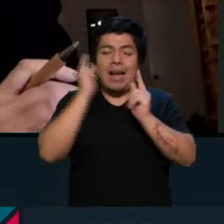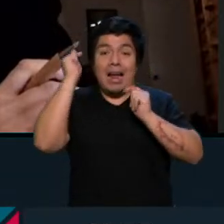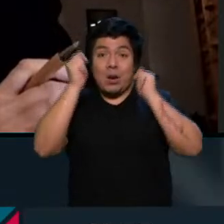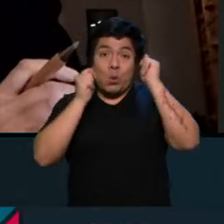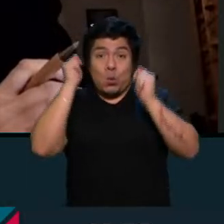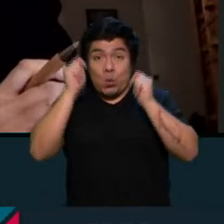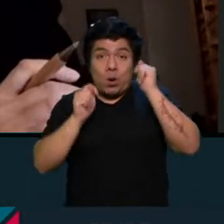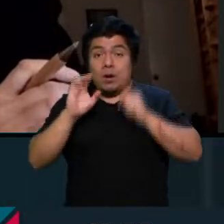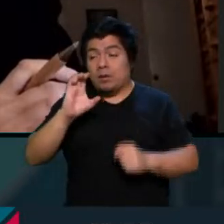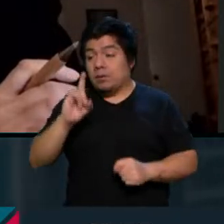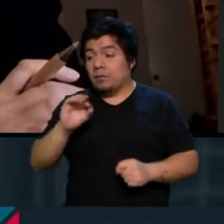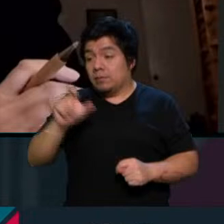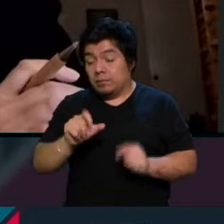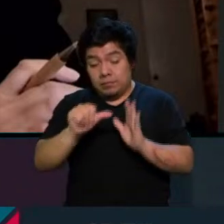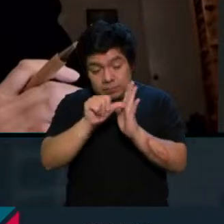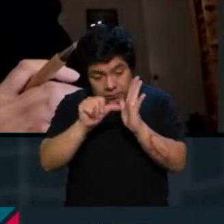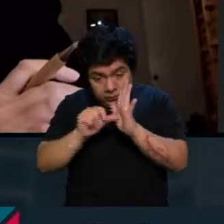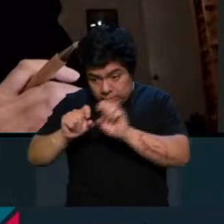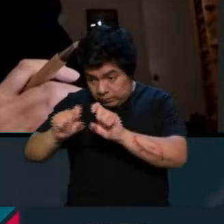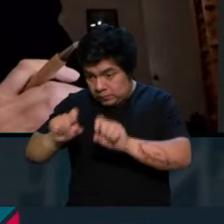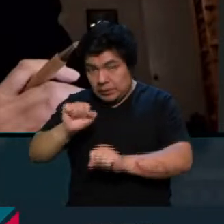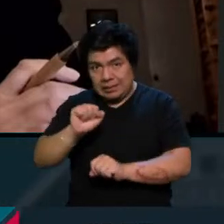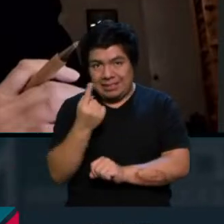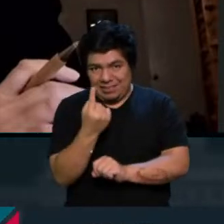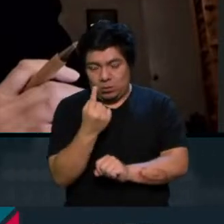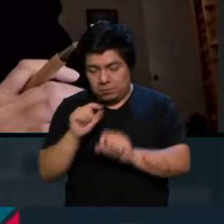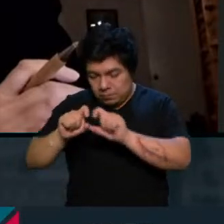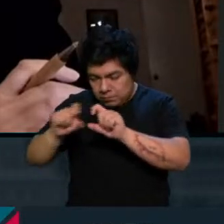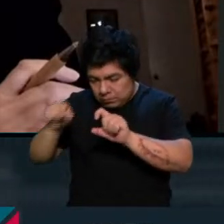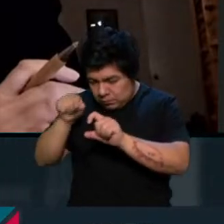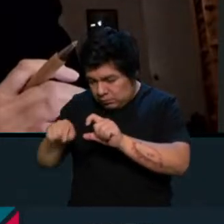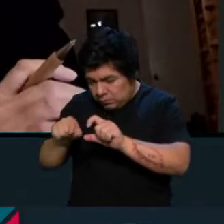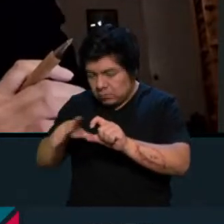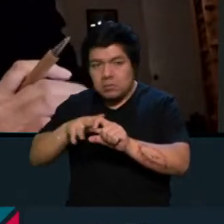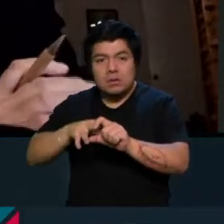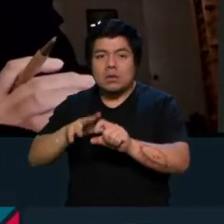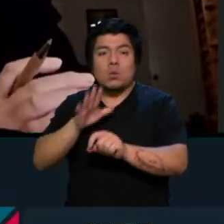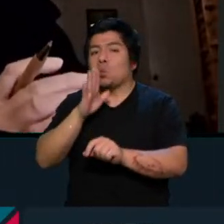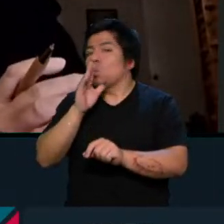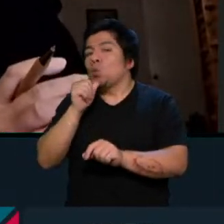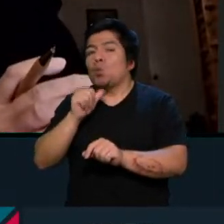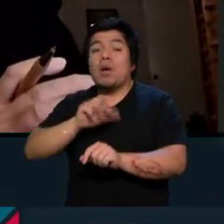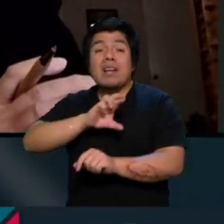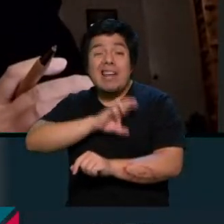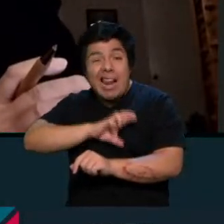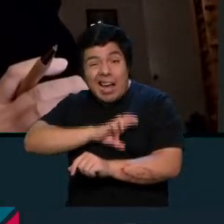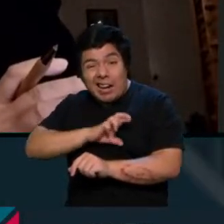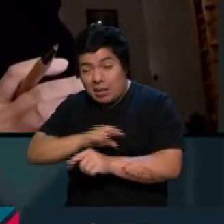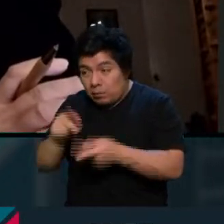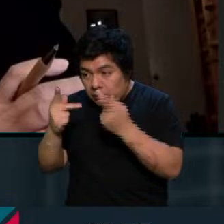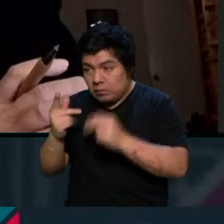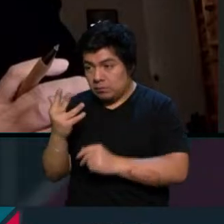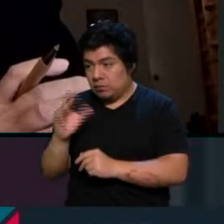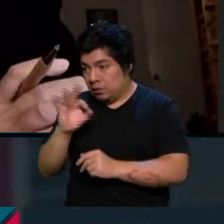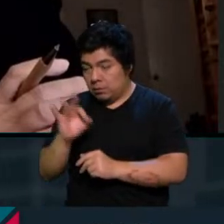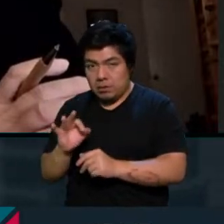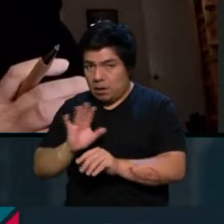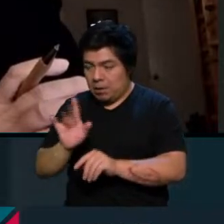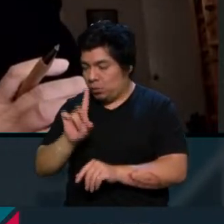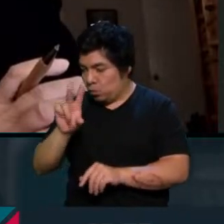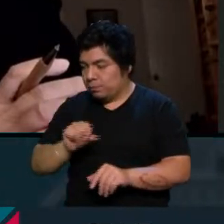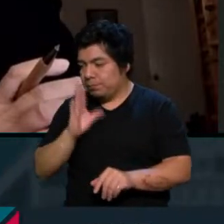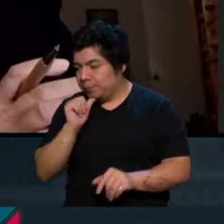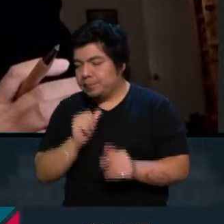Ciudad de México, en el artículo 61 justamente pues que se traduce que no pueden tener más del 50% de renta,